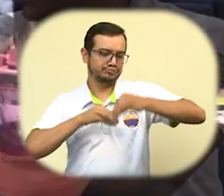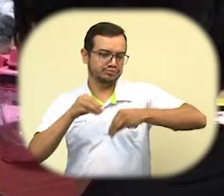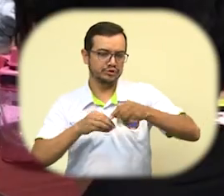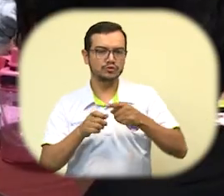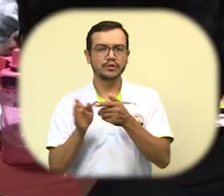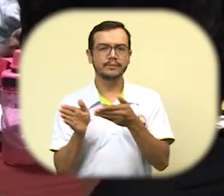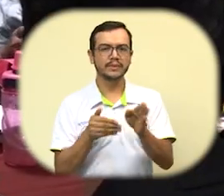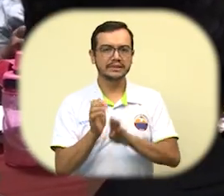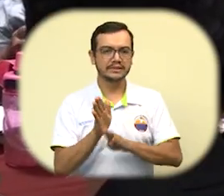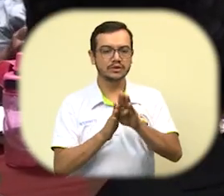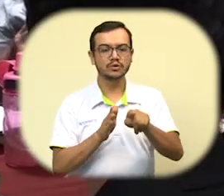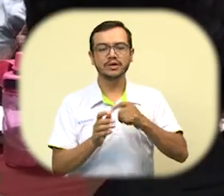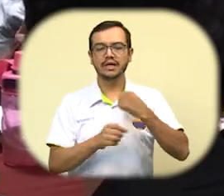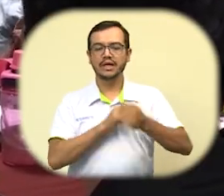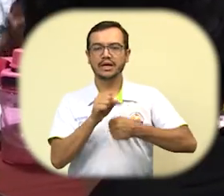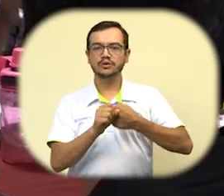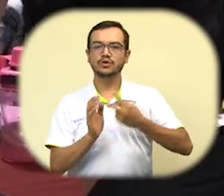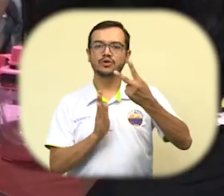municipio